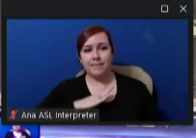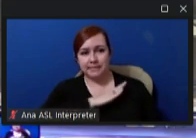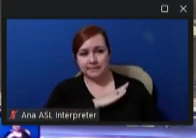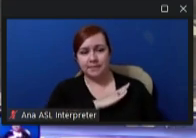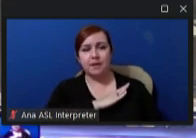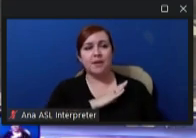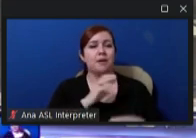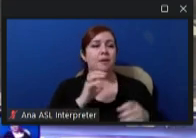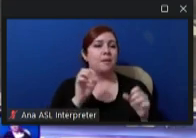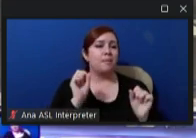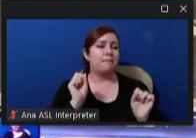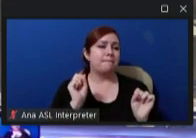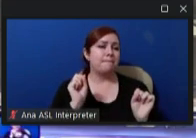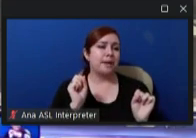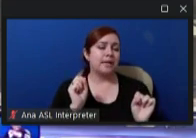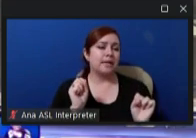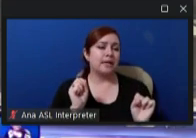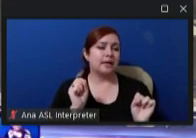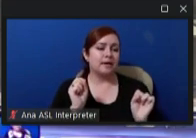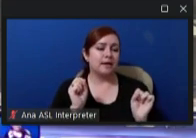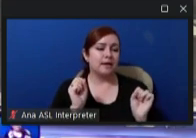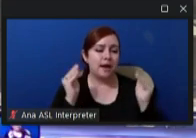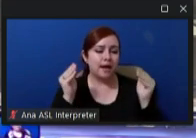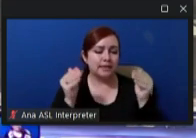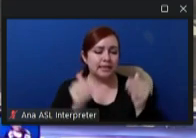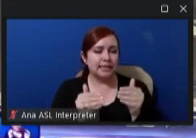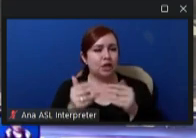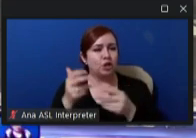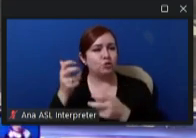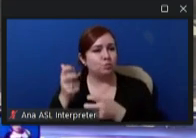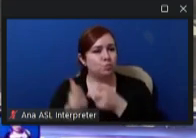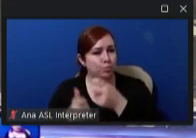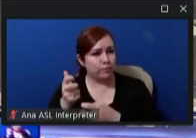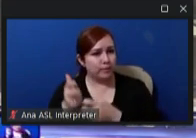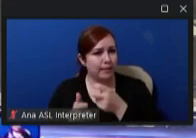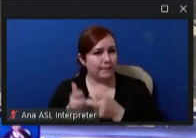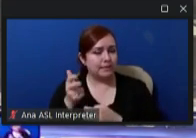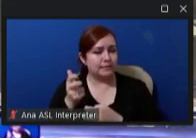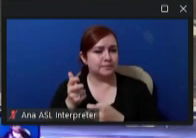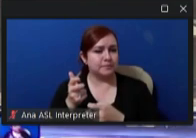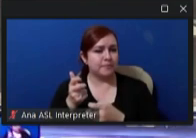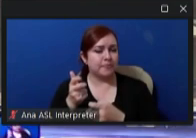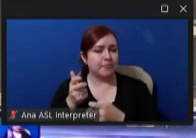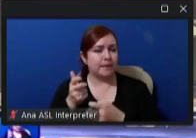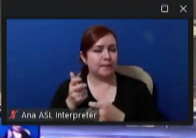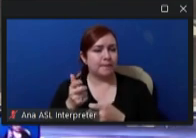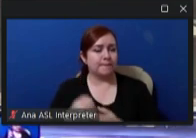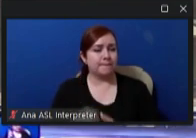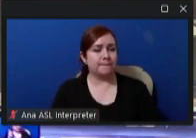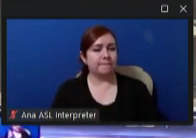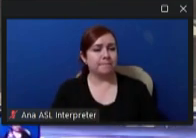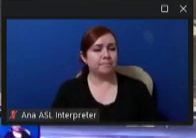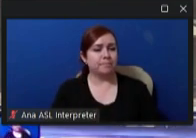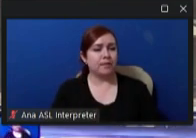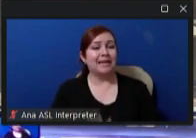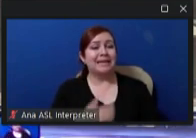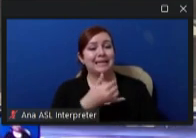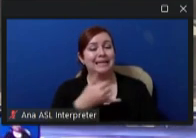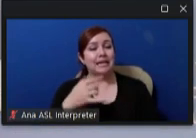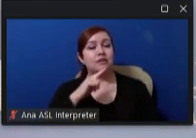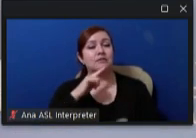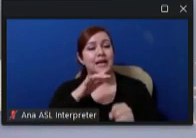para atender la problemática de la garantía de los